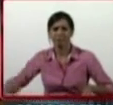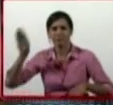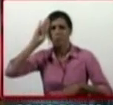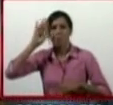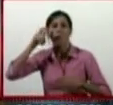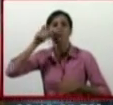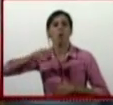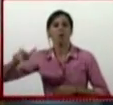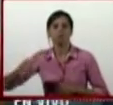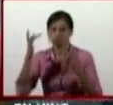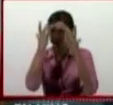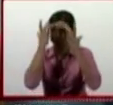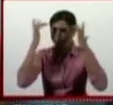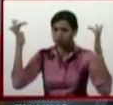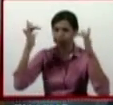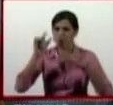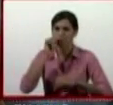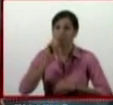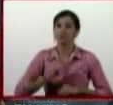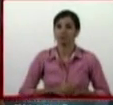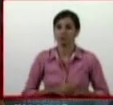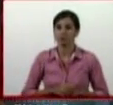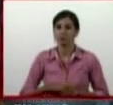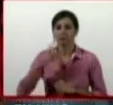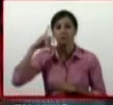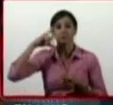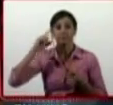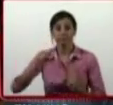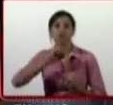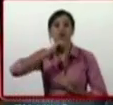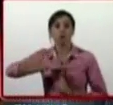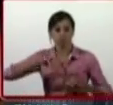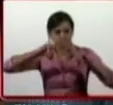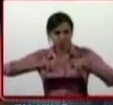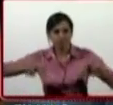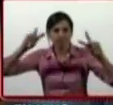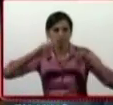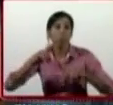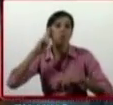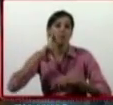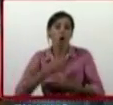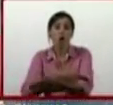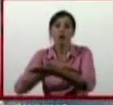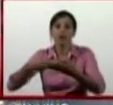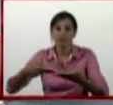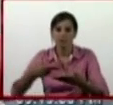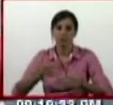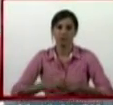del pueblo, historiador, investigador, bolivariano, honesto.